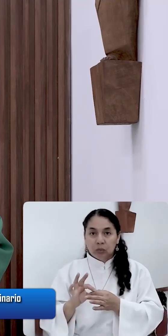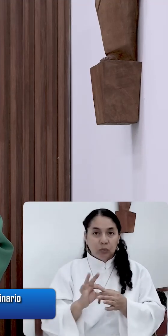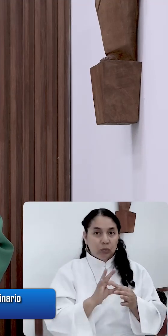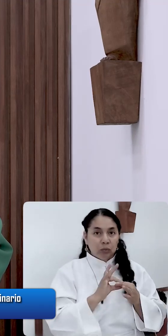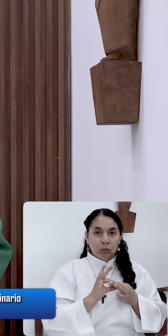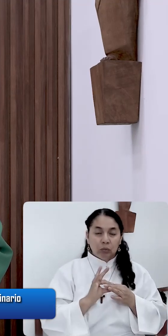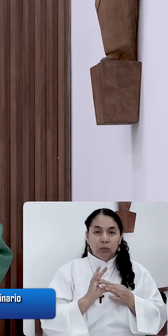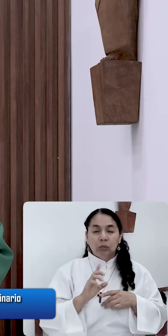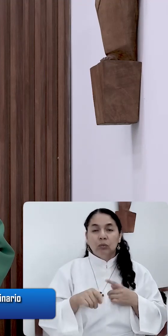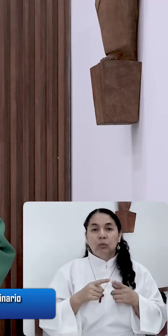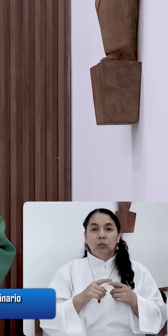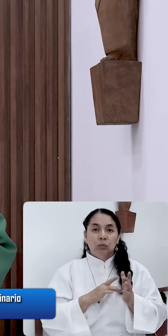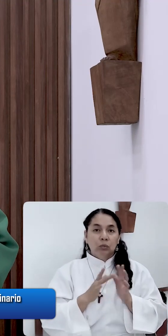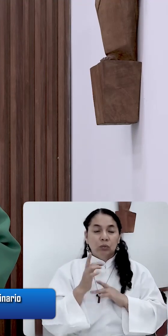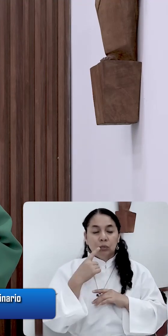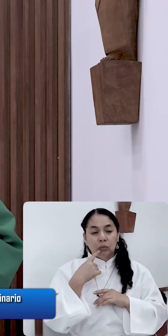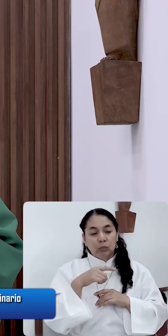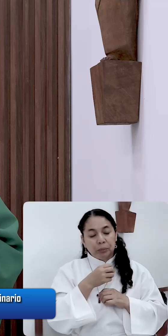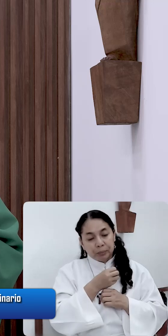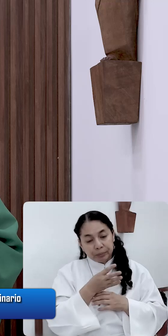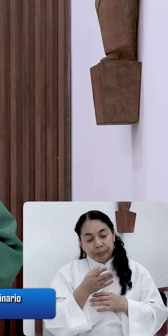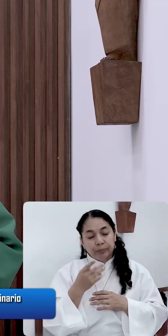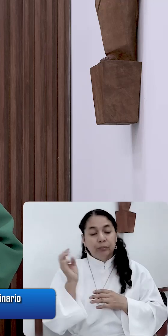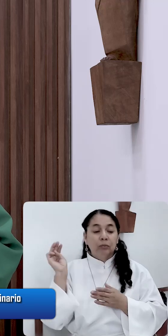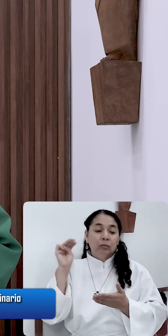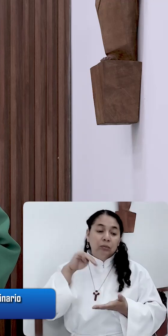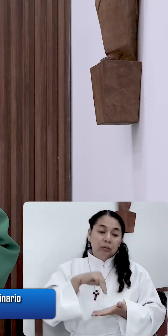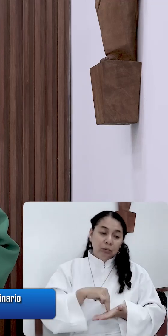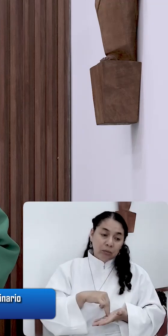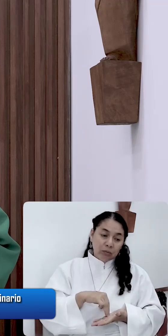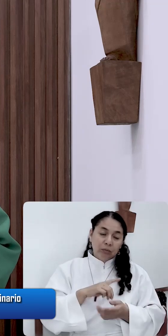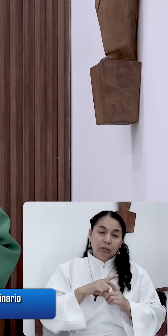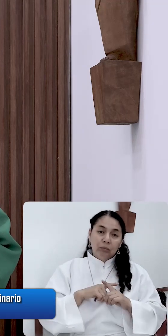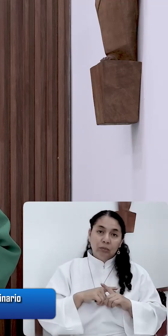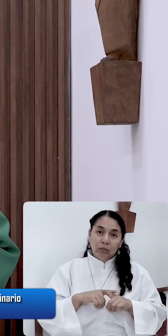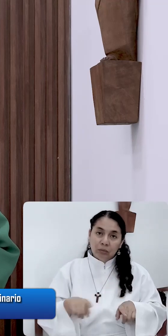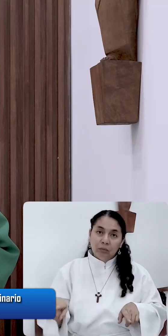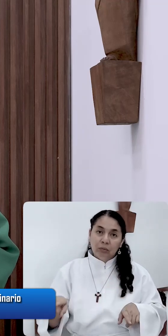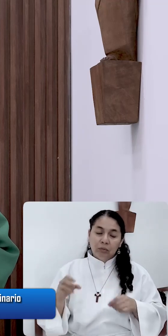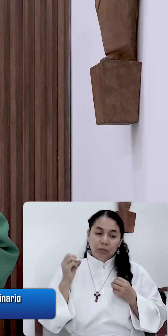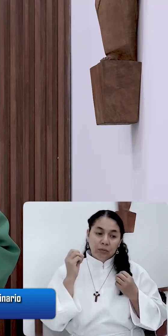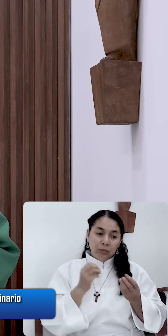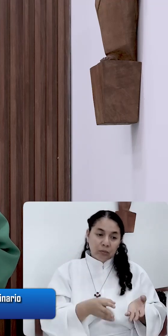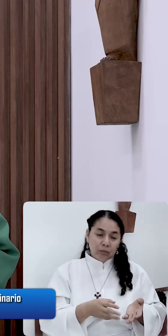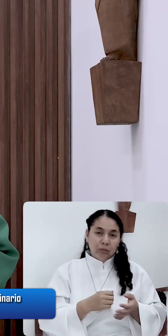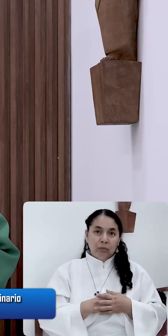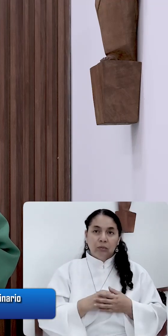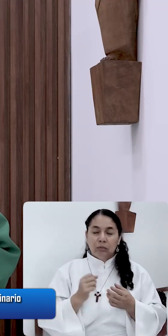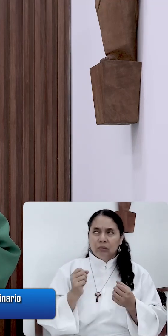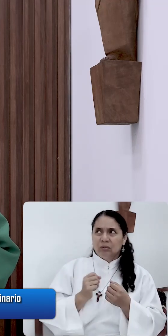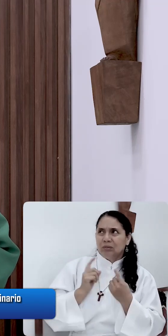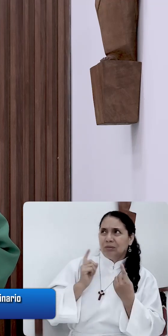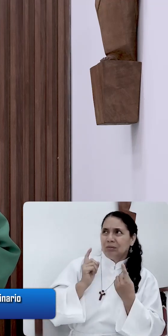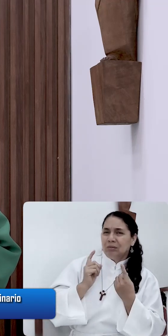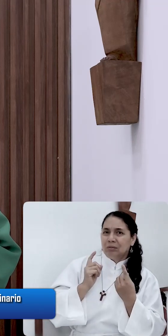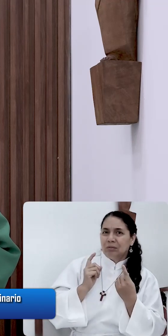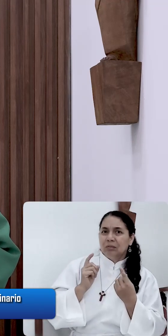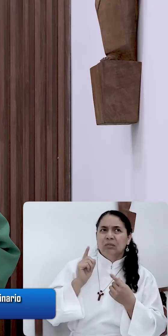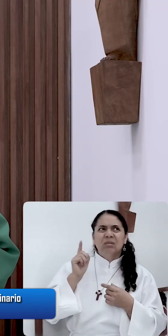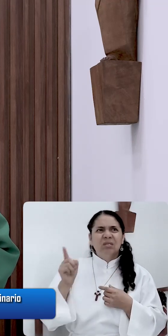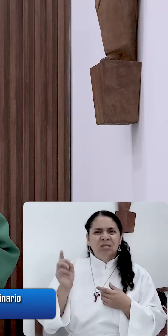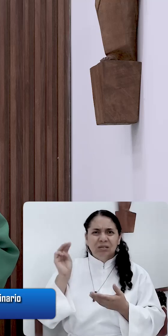compañeros cuando Jesús anuncia a un Mesías totalmente diferente. Un Mesías que va a